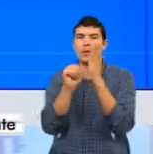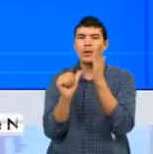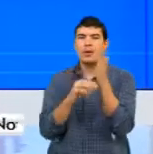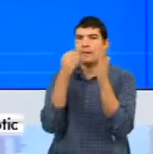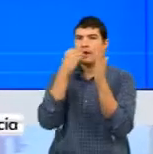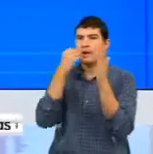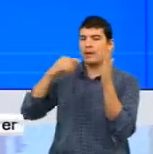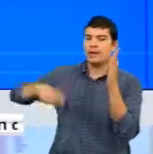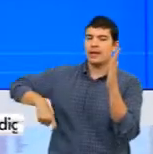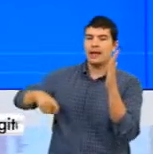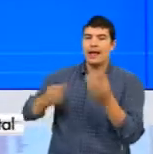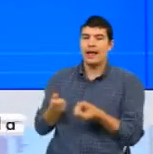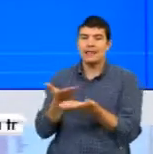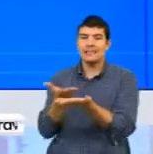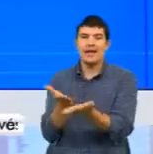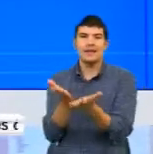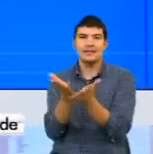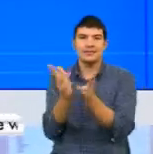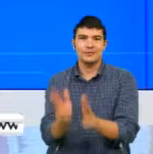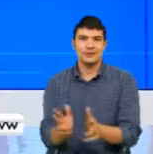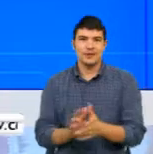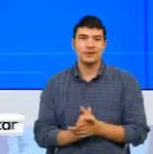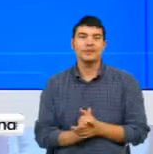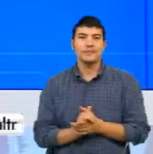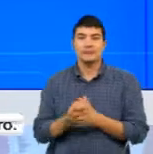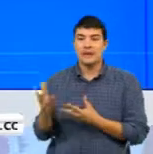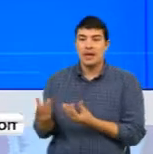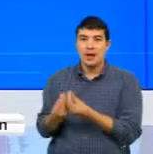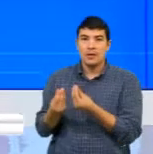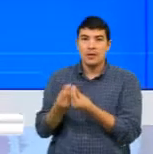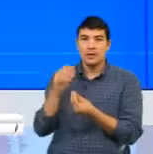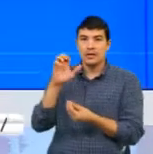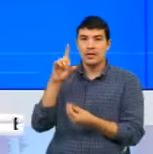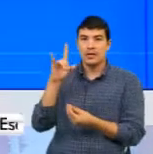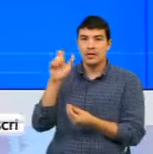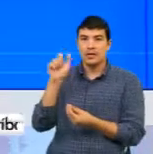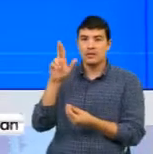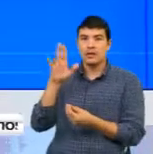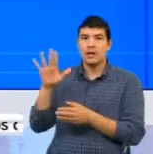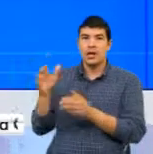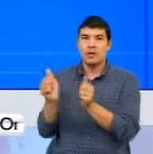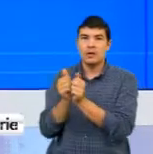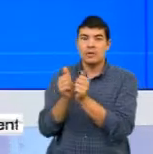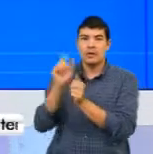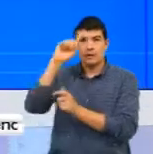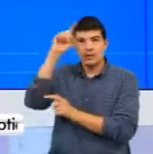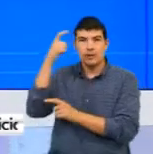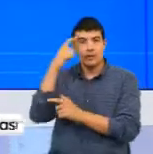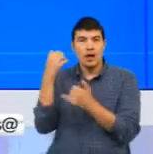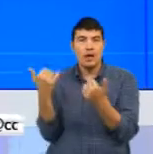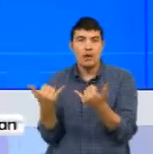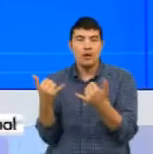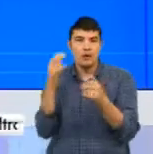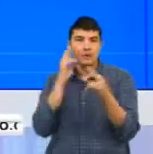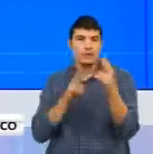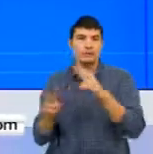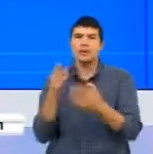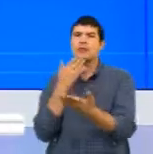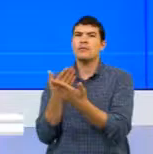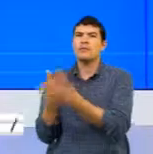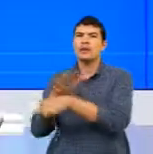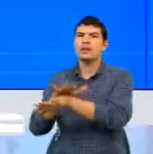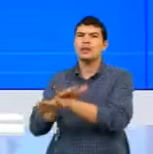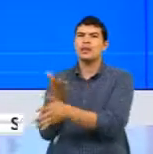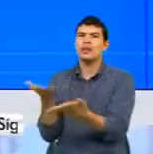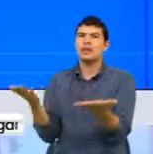PAE que se le suministra a los estudiantes. Nuestro compañero Eduard Pinilla acompaña al gobernador en esta visita. Eduard, muy buenas tardes. ¿En